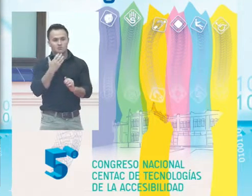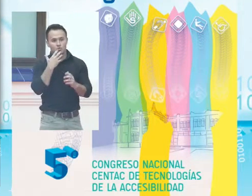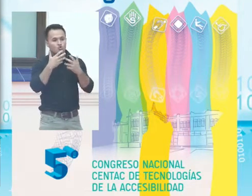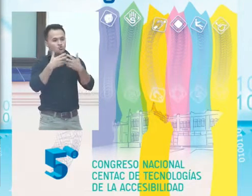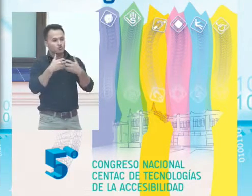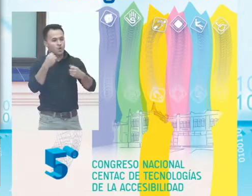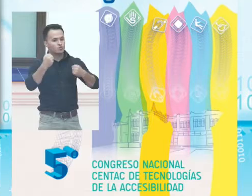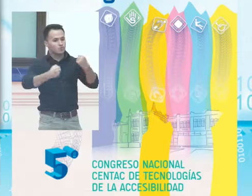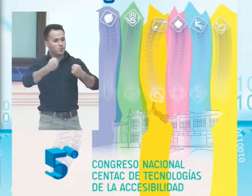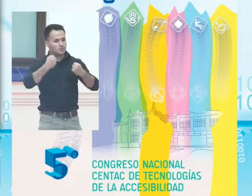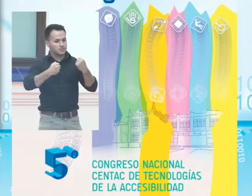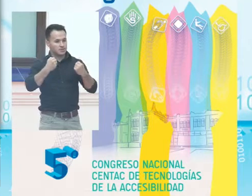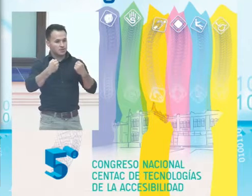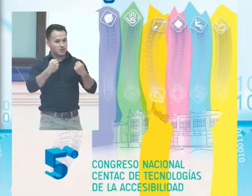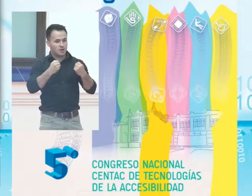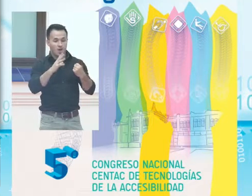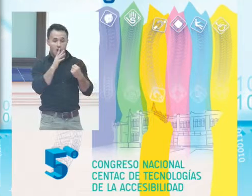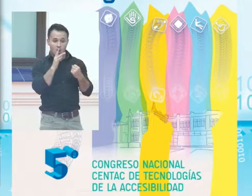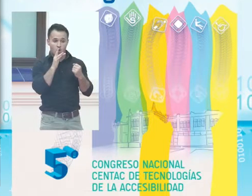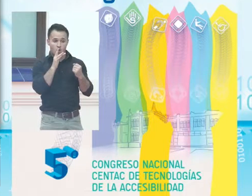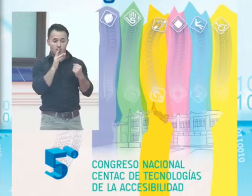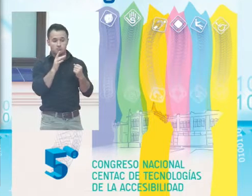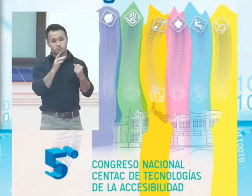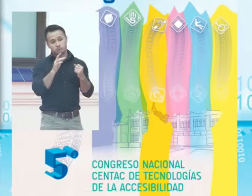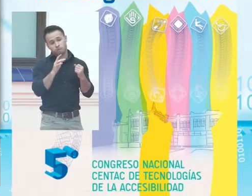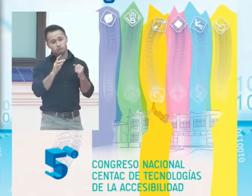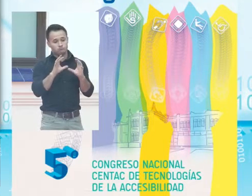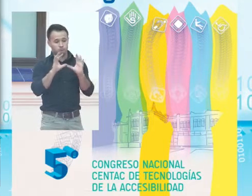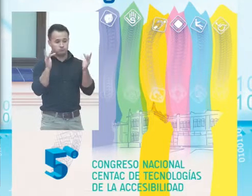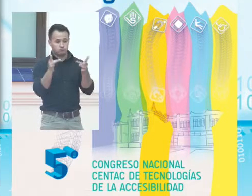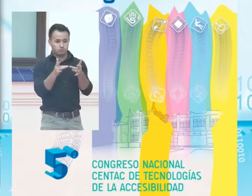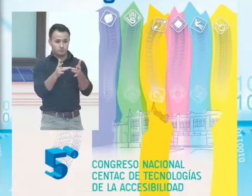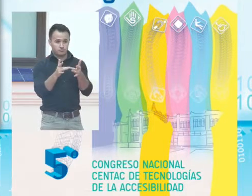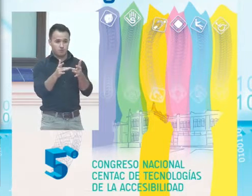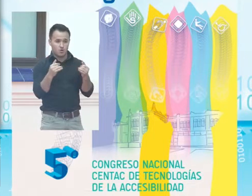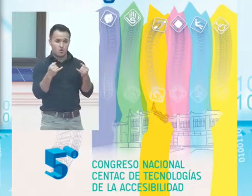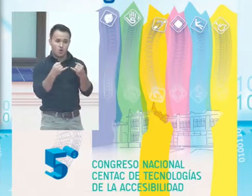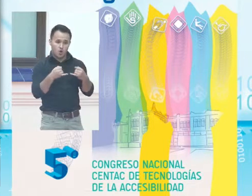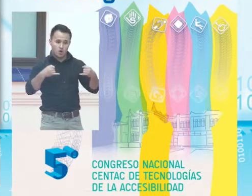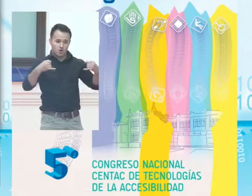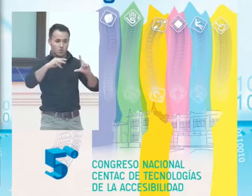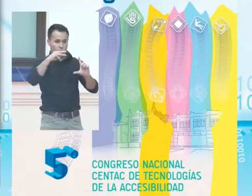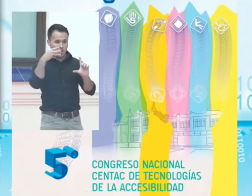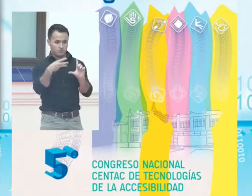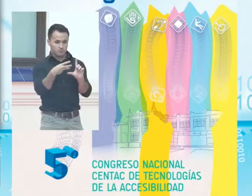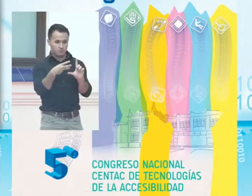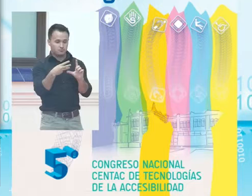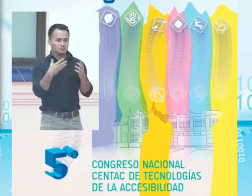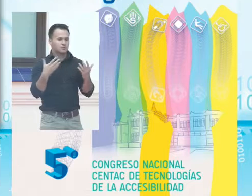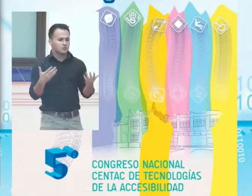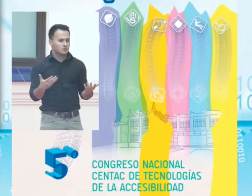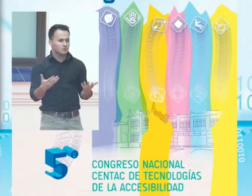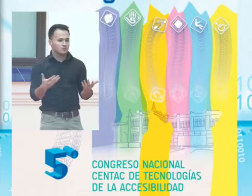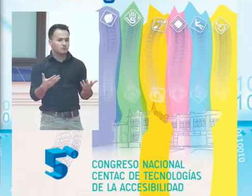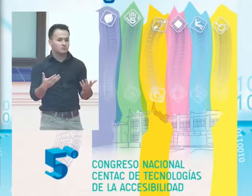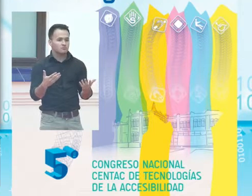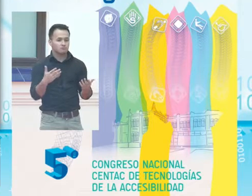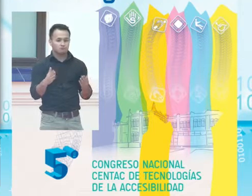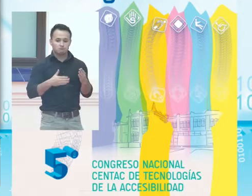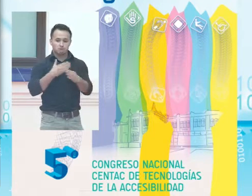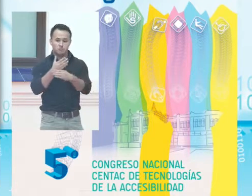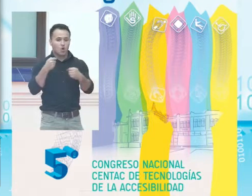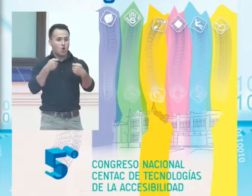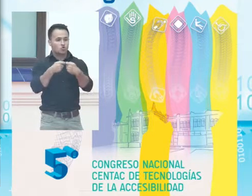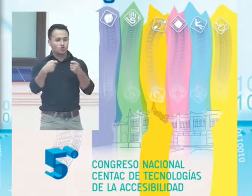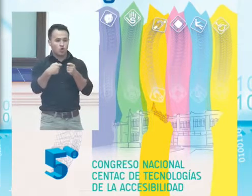automovilística está conectándose a través de la web. Entonces van a ese